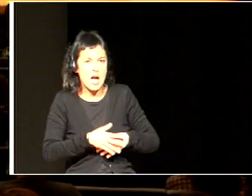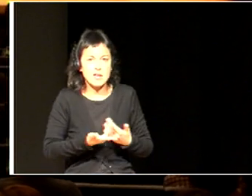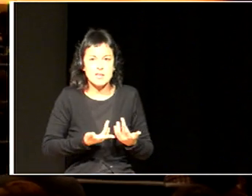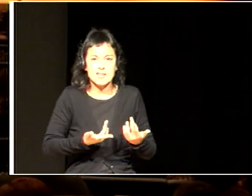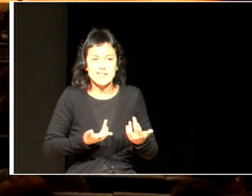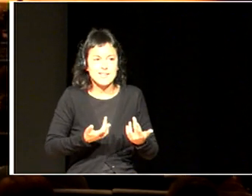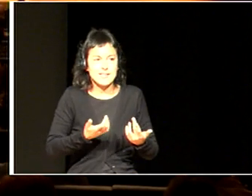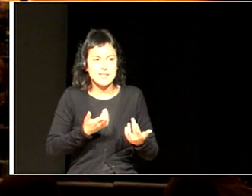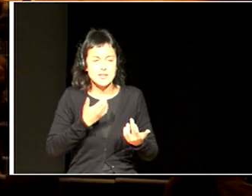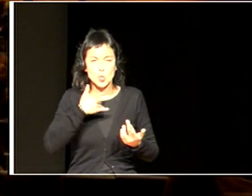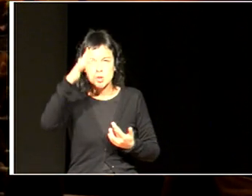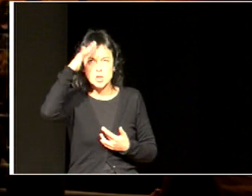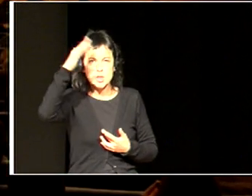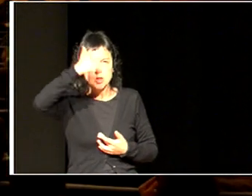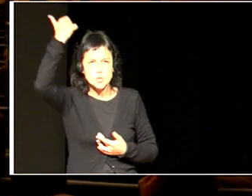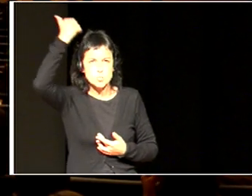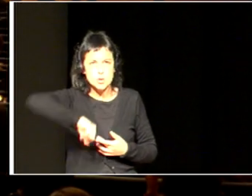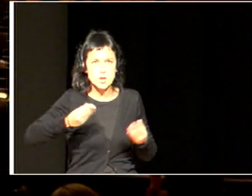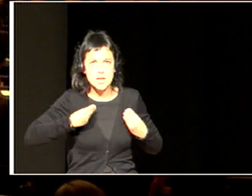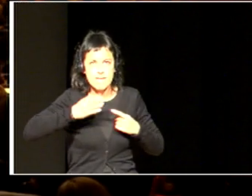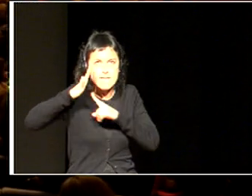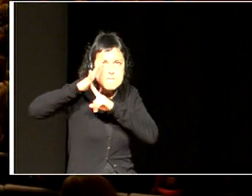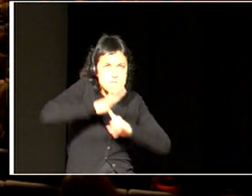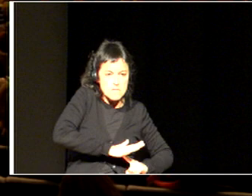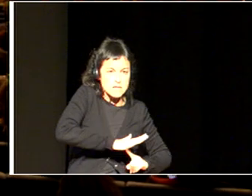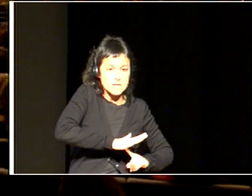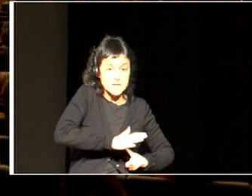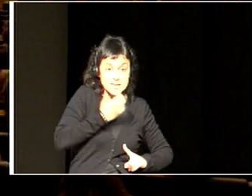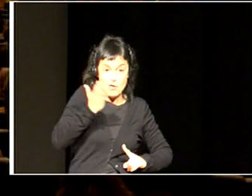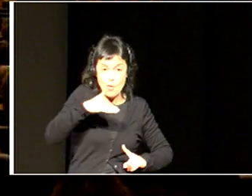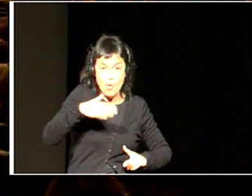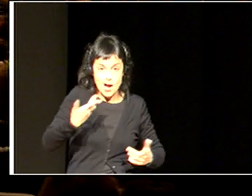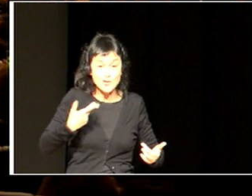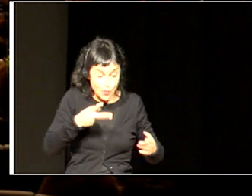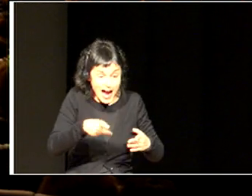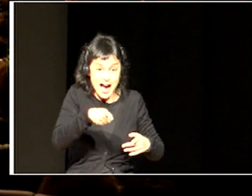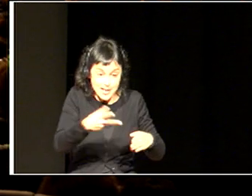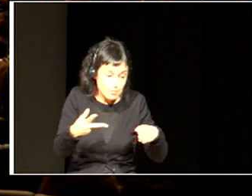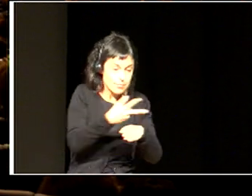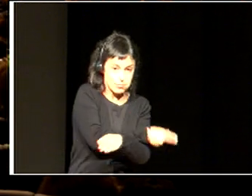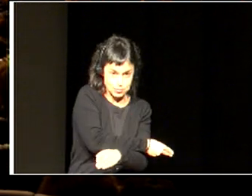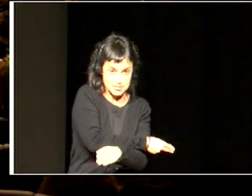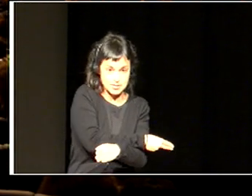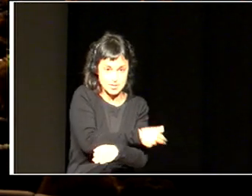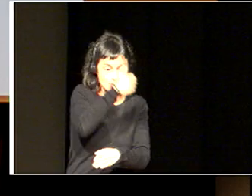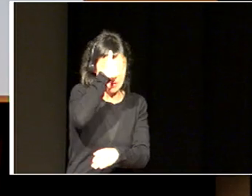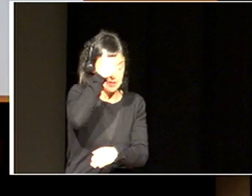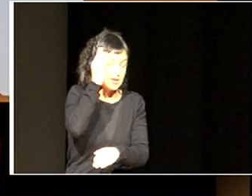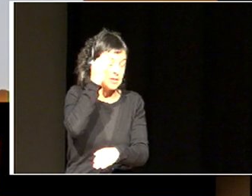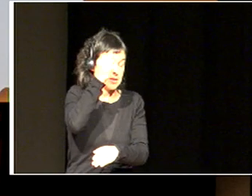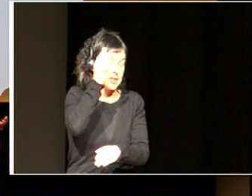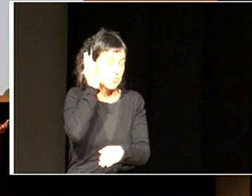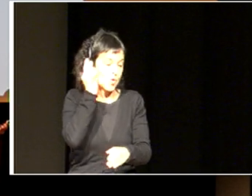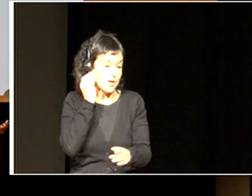ideología machista que te hunde la vida ya estás previniendo la violencia de género por lo tanto la prevención